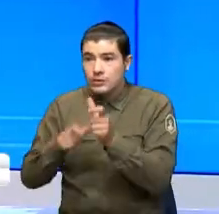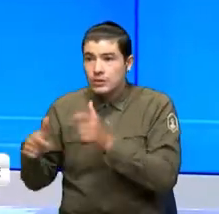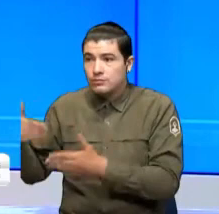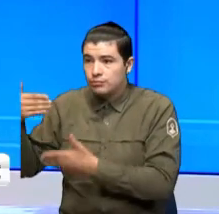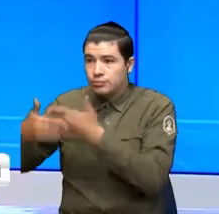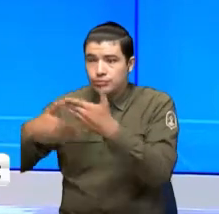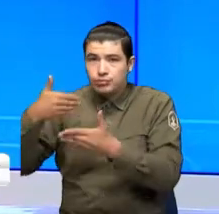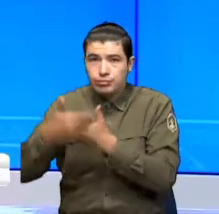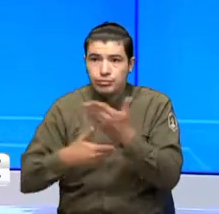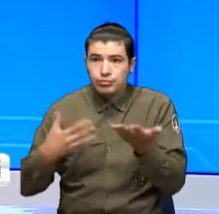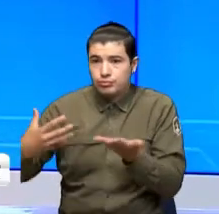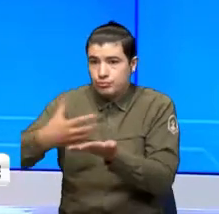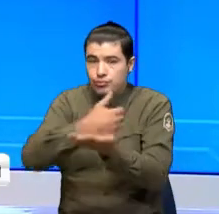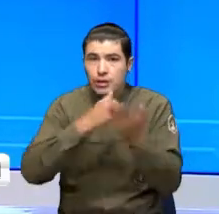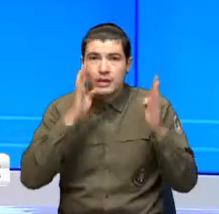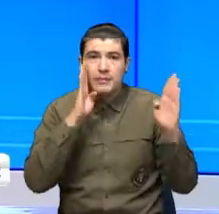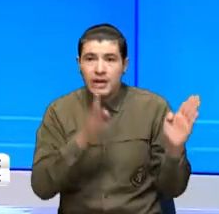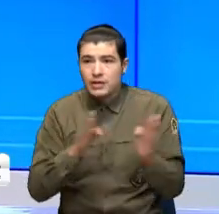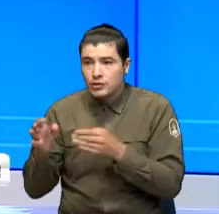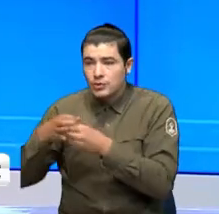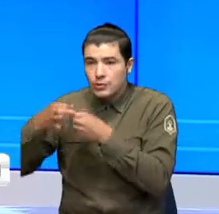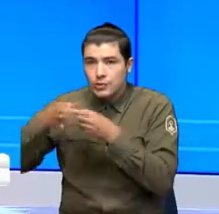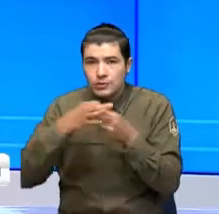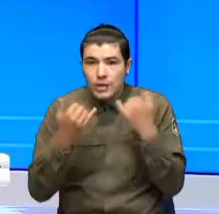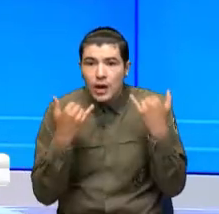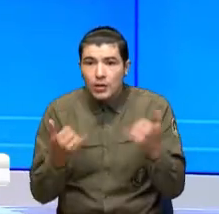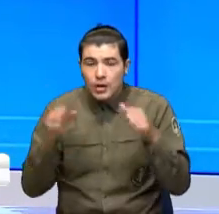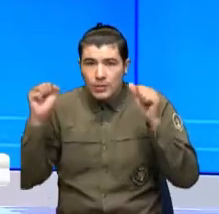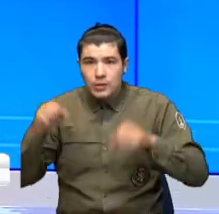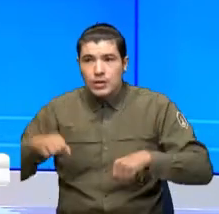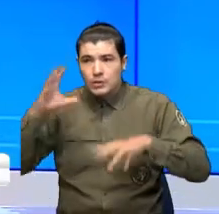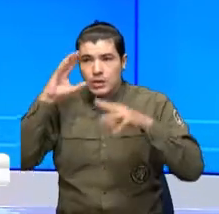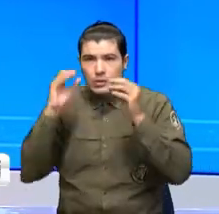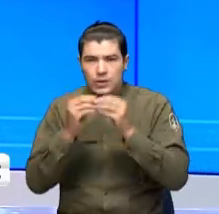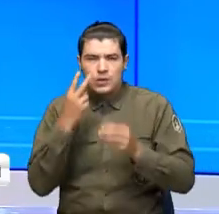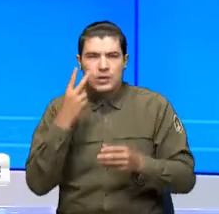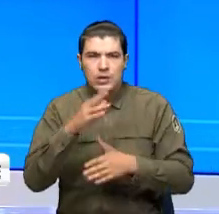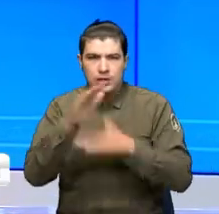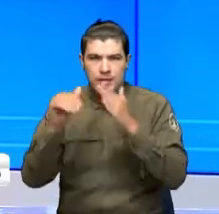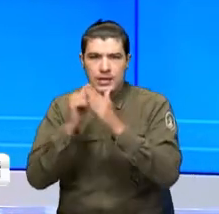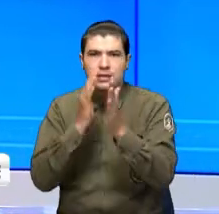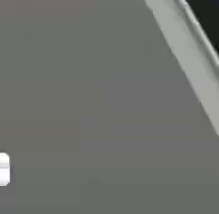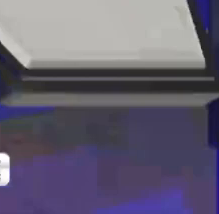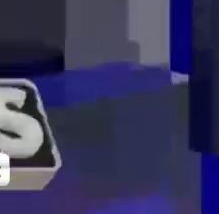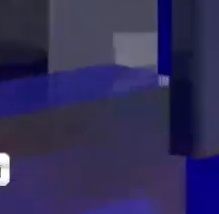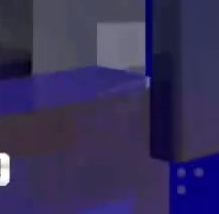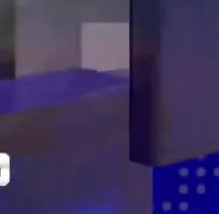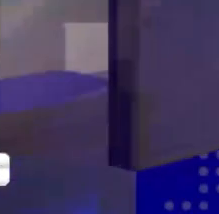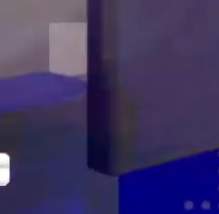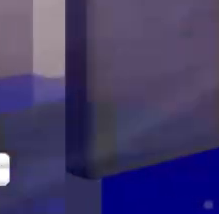con funcionarios de planeación municipal y llegar a un acuerdo. Jorge Colmenares, usted tiene más datos. Adelante.